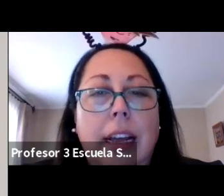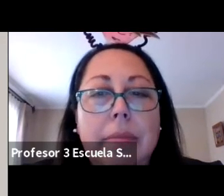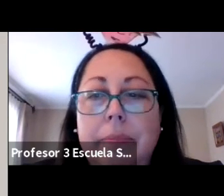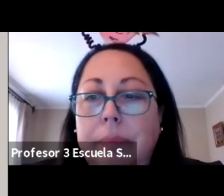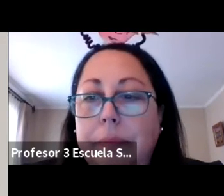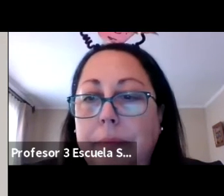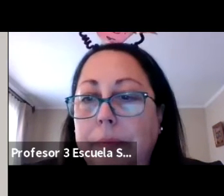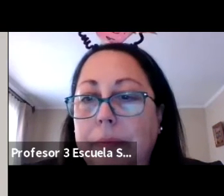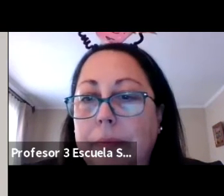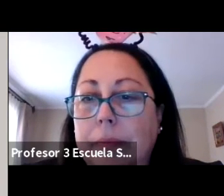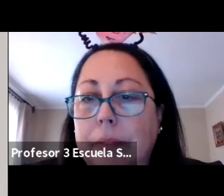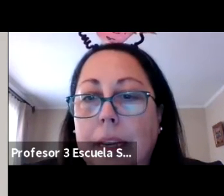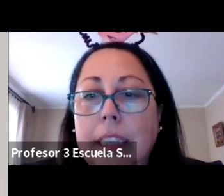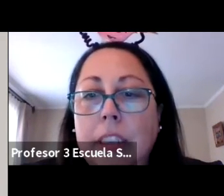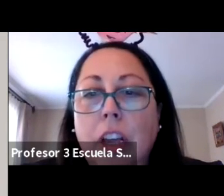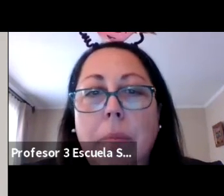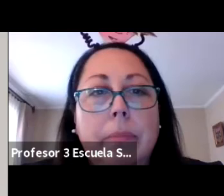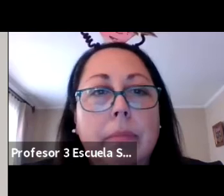Rosita.